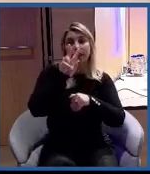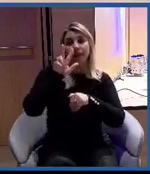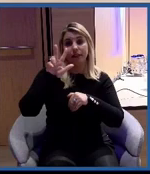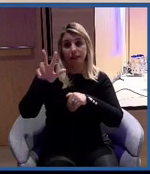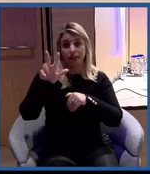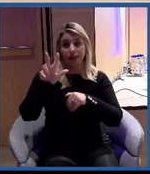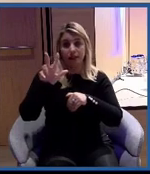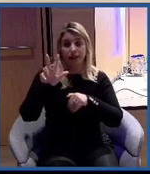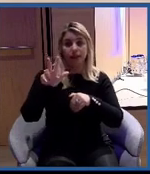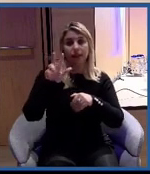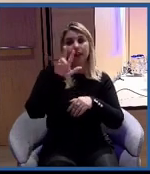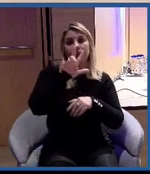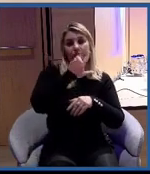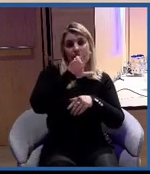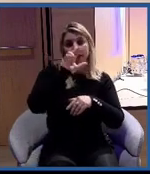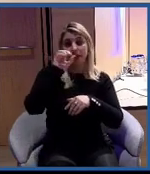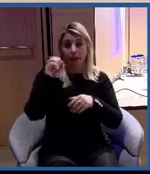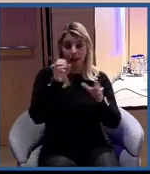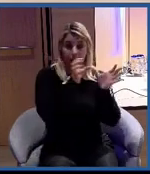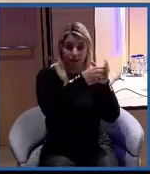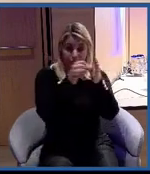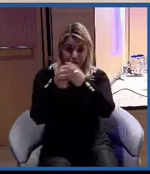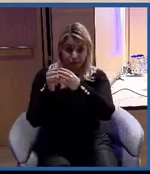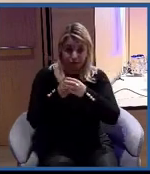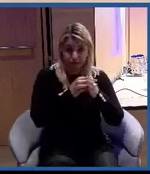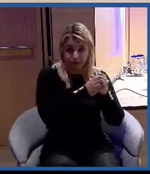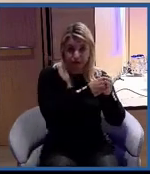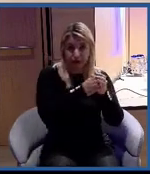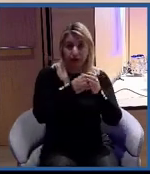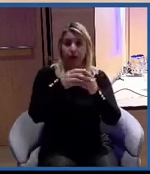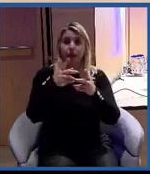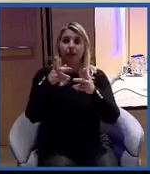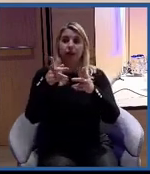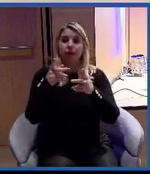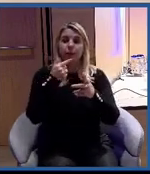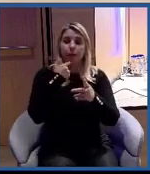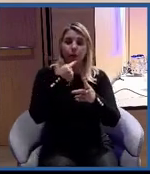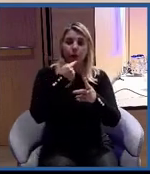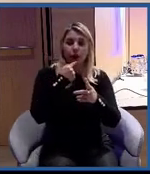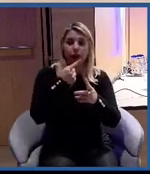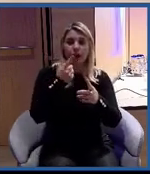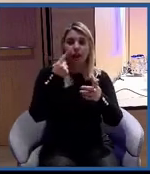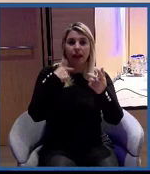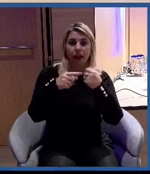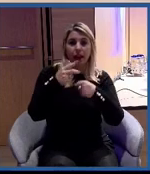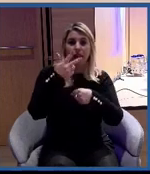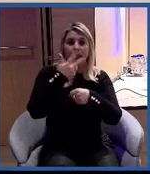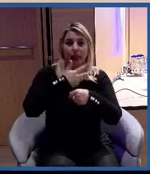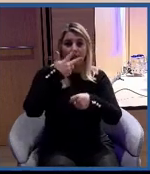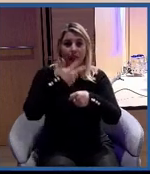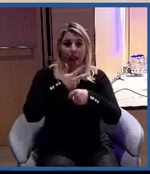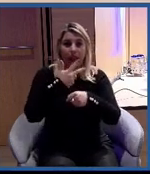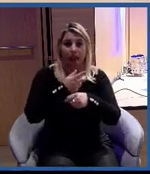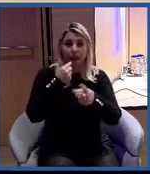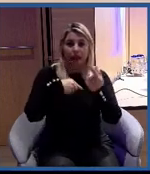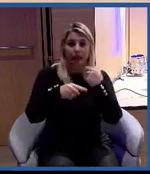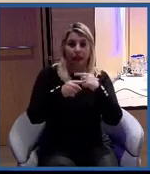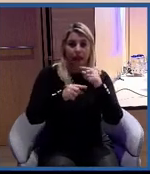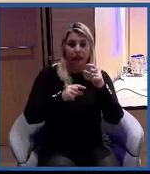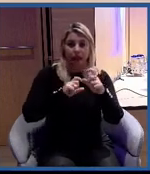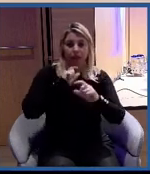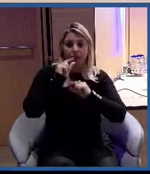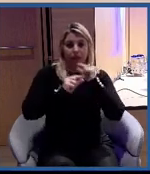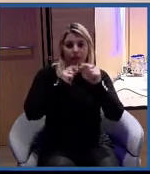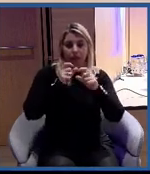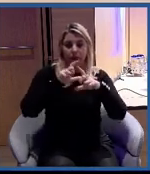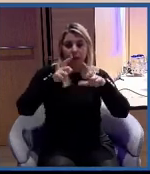participaron 30 partidos políticos en Guatemala los partidos políticos brotan como si fueran poporopos Palomas